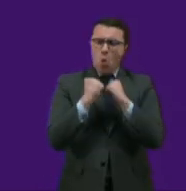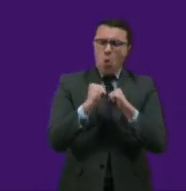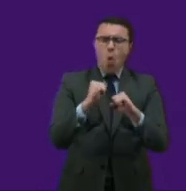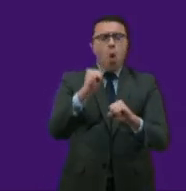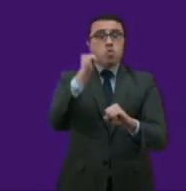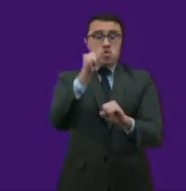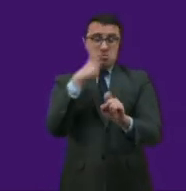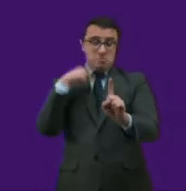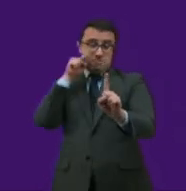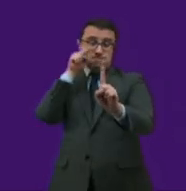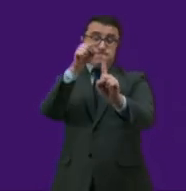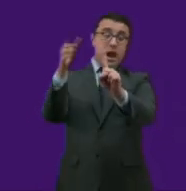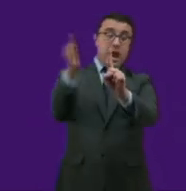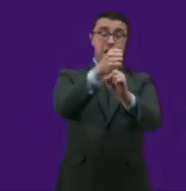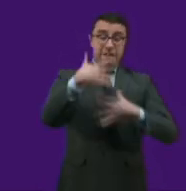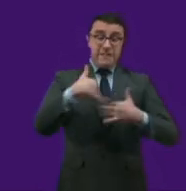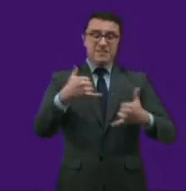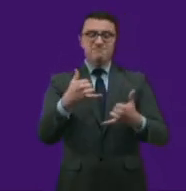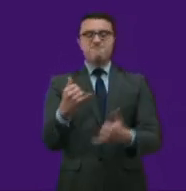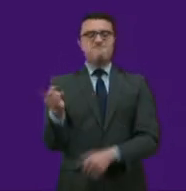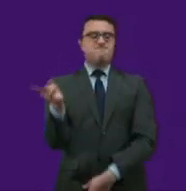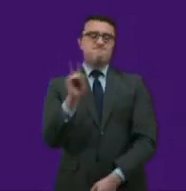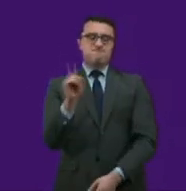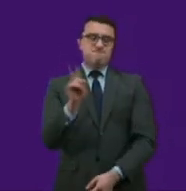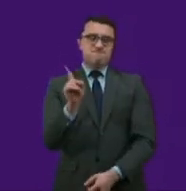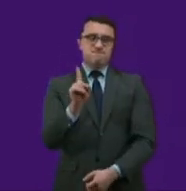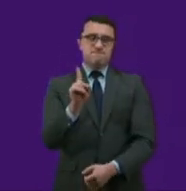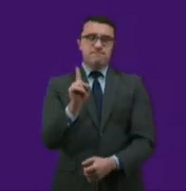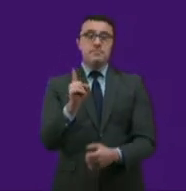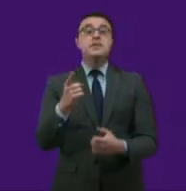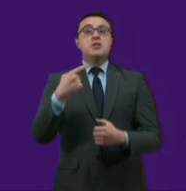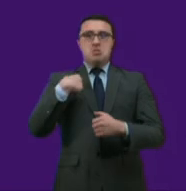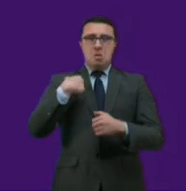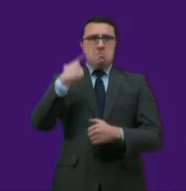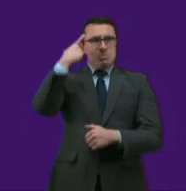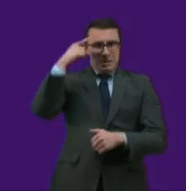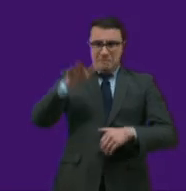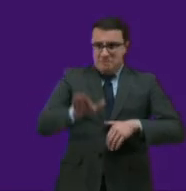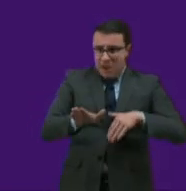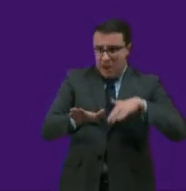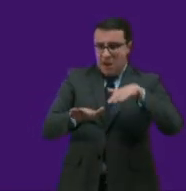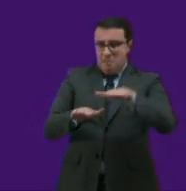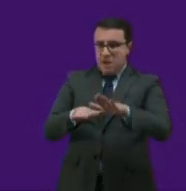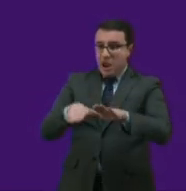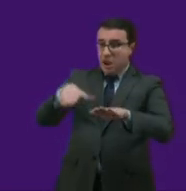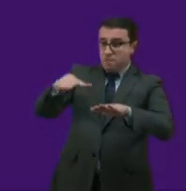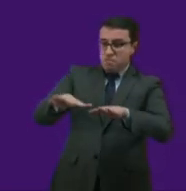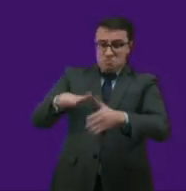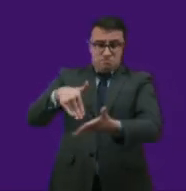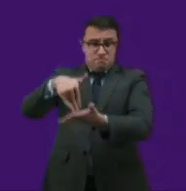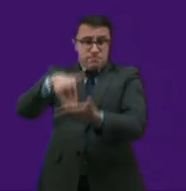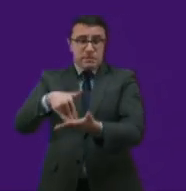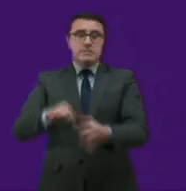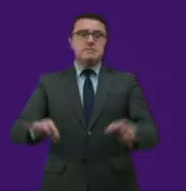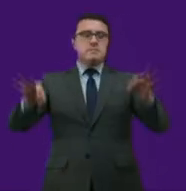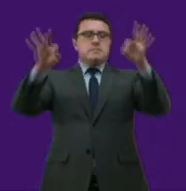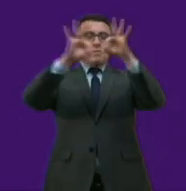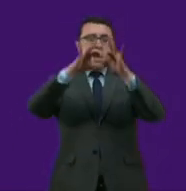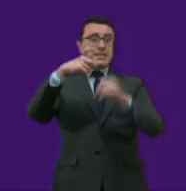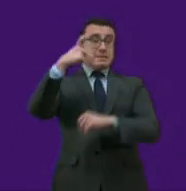lograr ser felices. Entonces, más que un paso concreto, es trabajen su mente y su